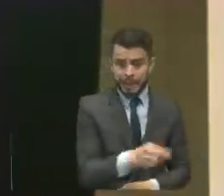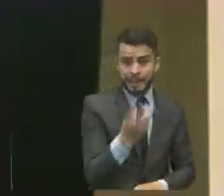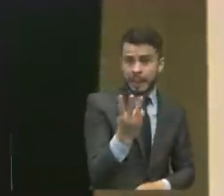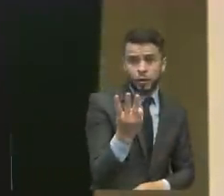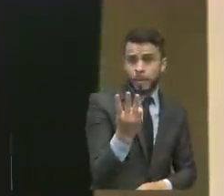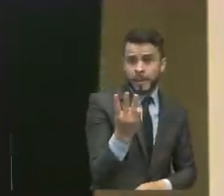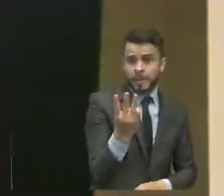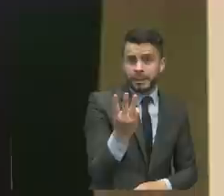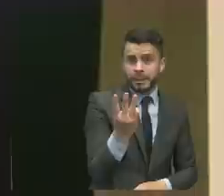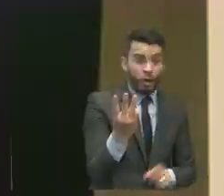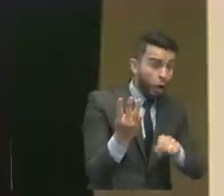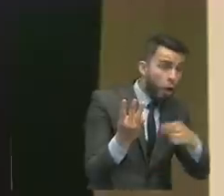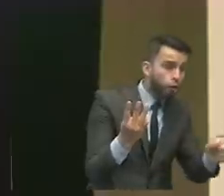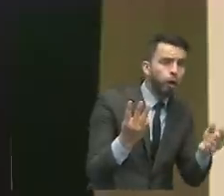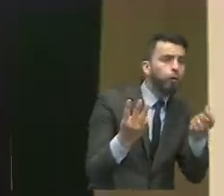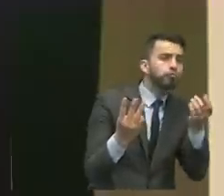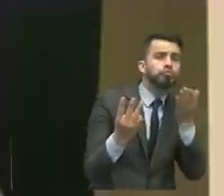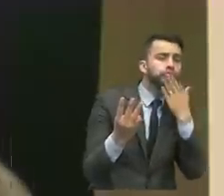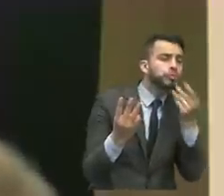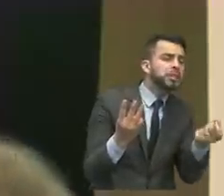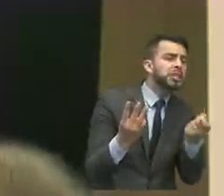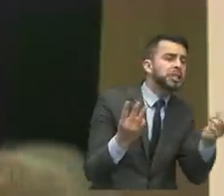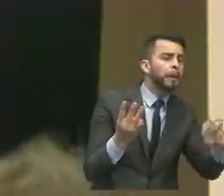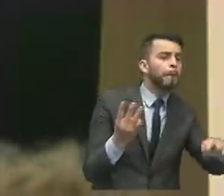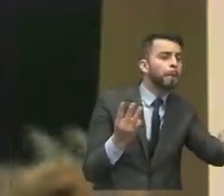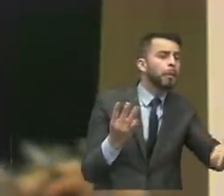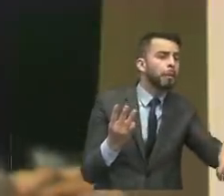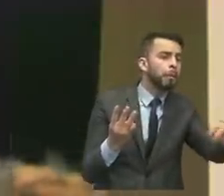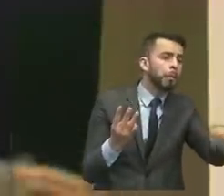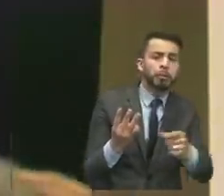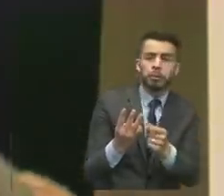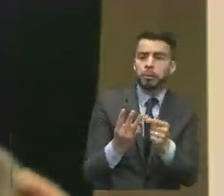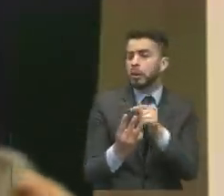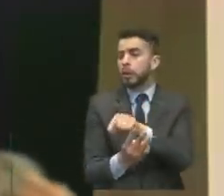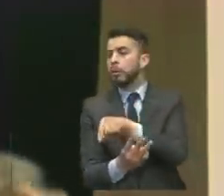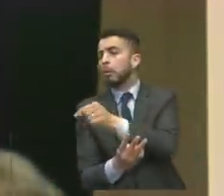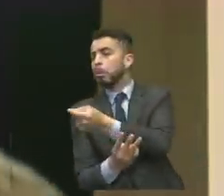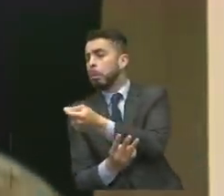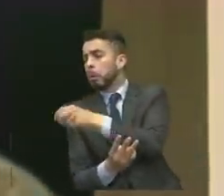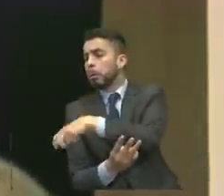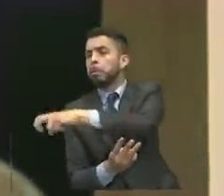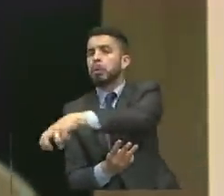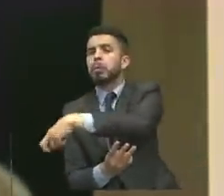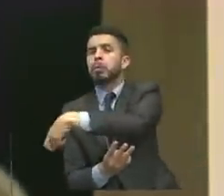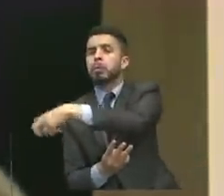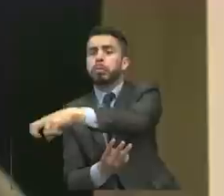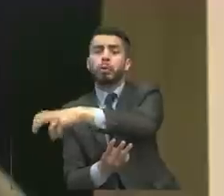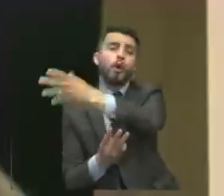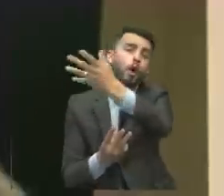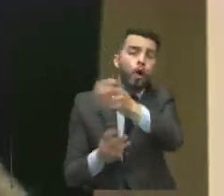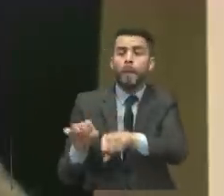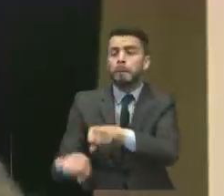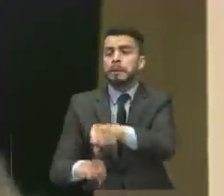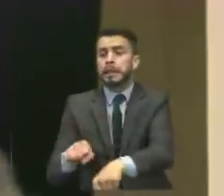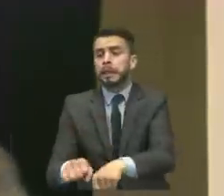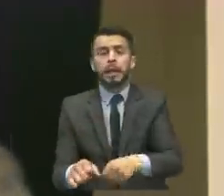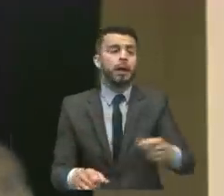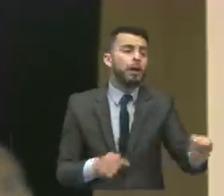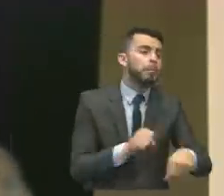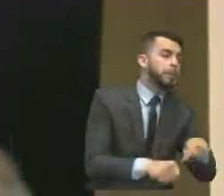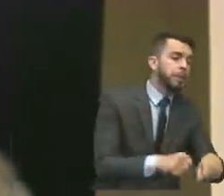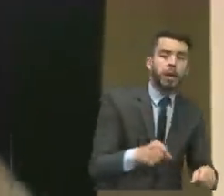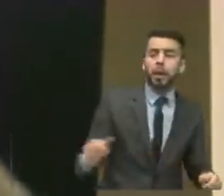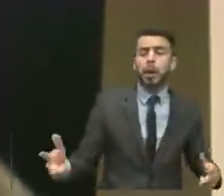viajes locales de espacio público, o son viajes peatonales relativamente cortos, o son viajes en bicicleta relativamente cortos,